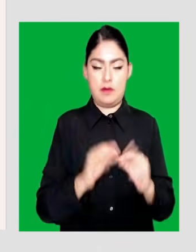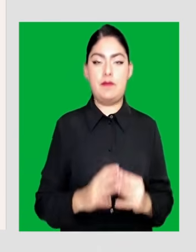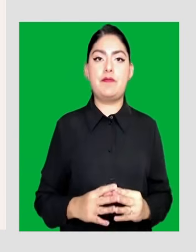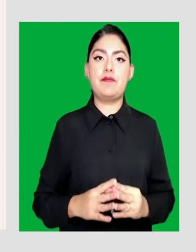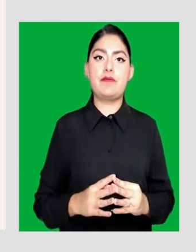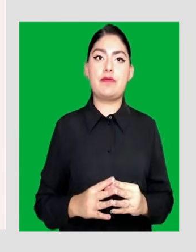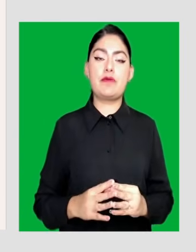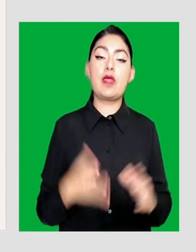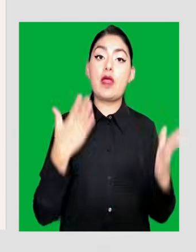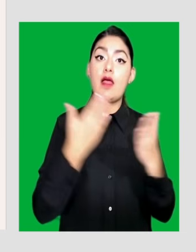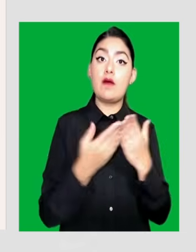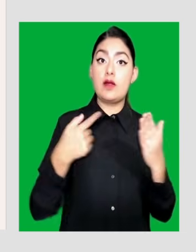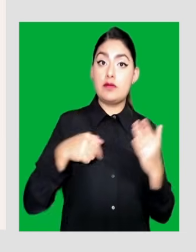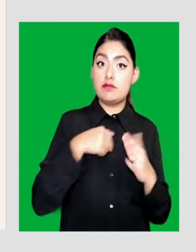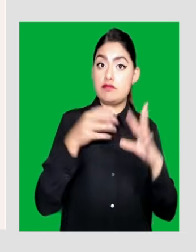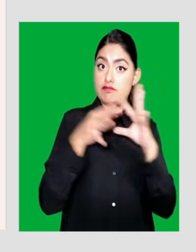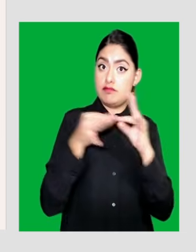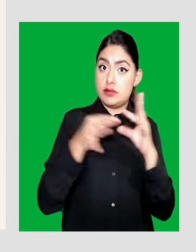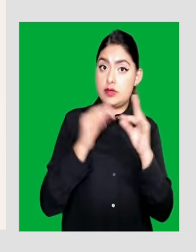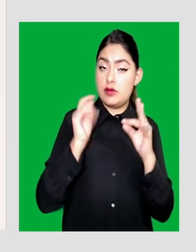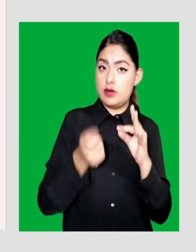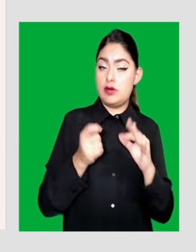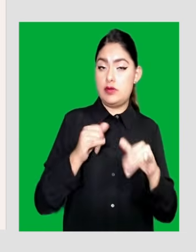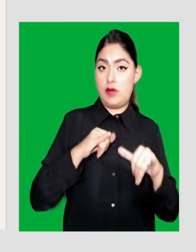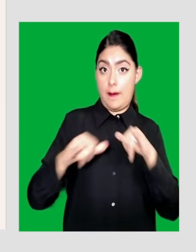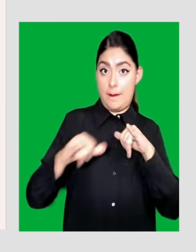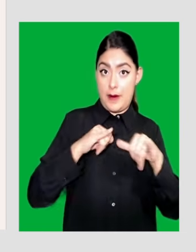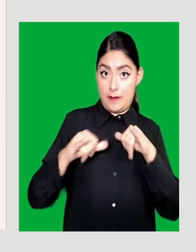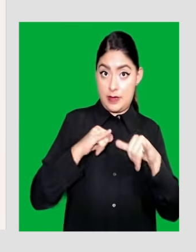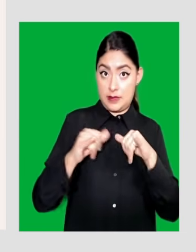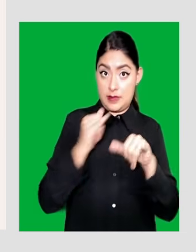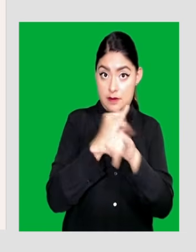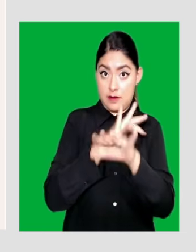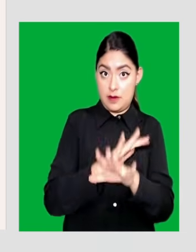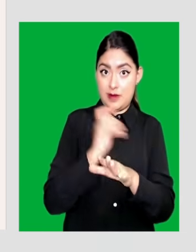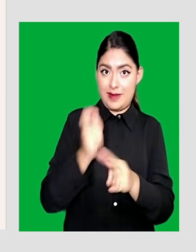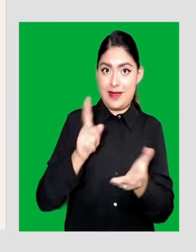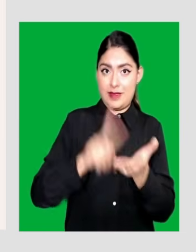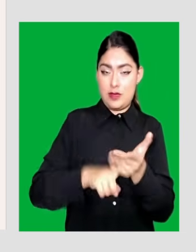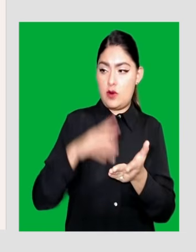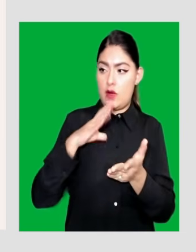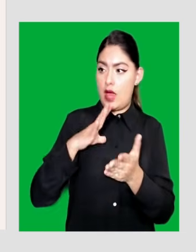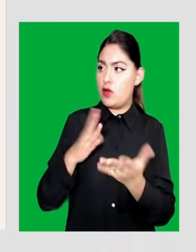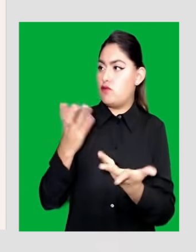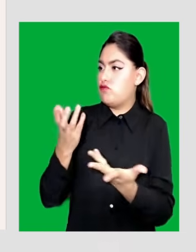continuos, pero pueden ser grandes en tamaño de archivo y menos precisas en bordes y